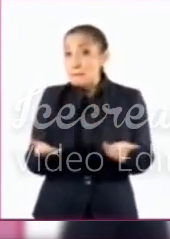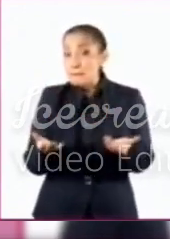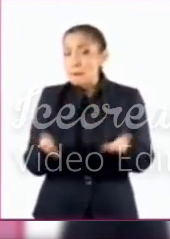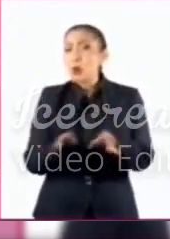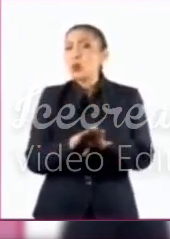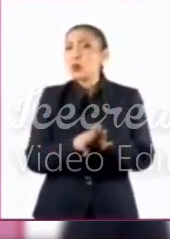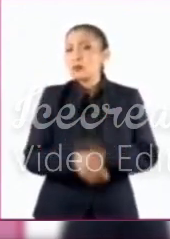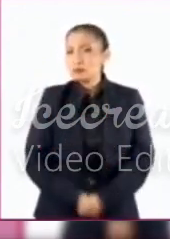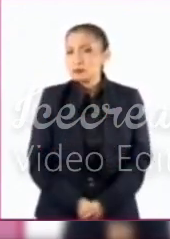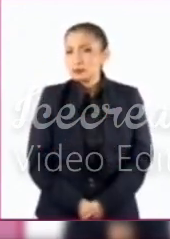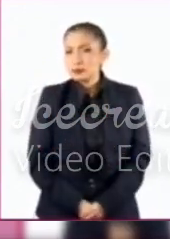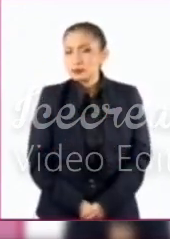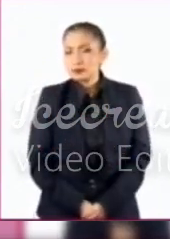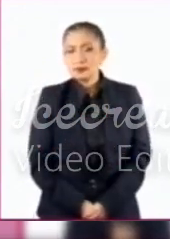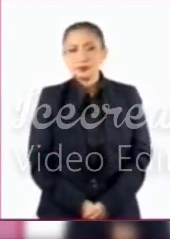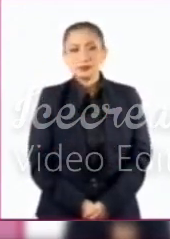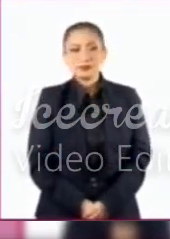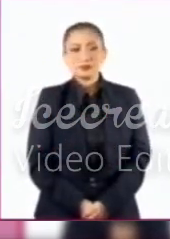¿De qué manera?